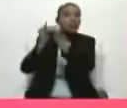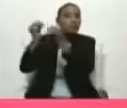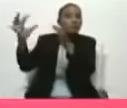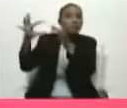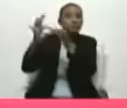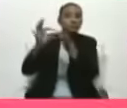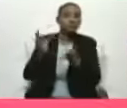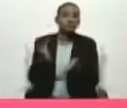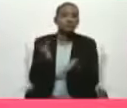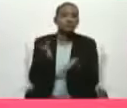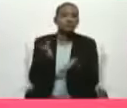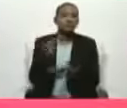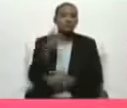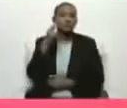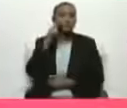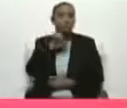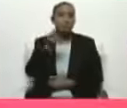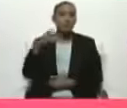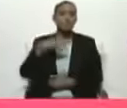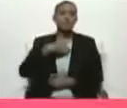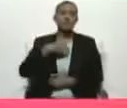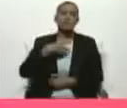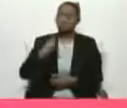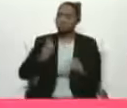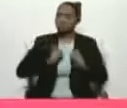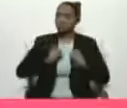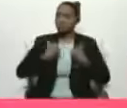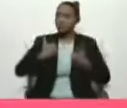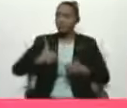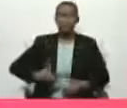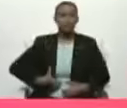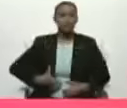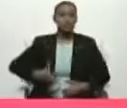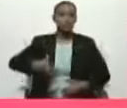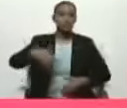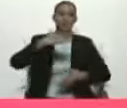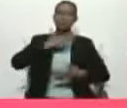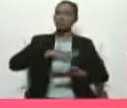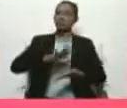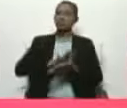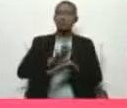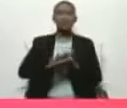Y tú los ves, viven en Milán. Y tú preguntas, ay, ¿de qué viven?